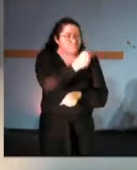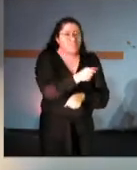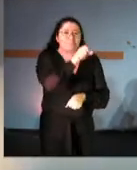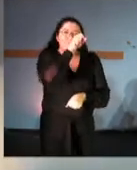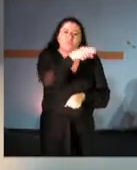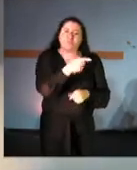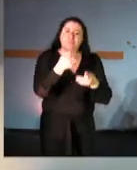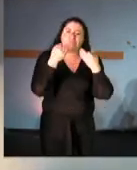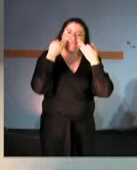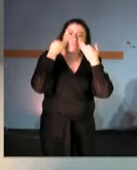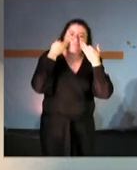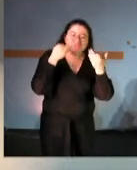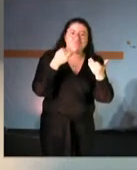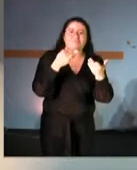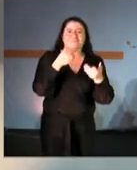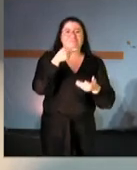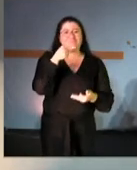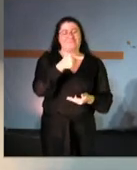las protagonistas